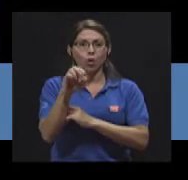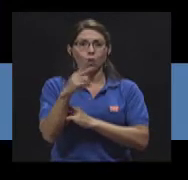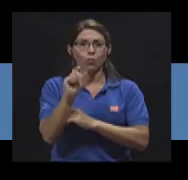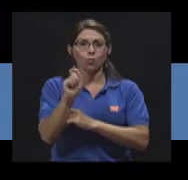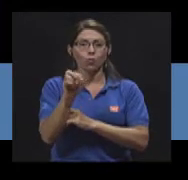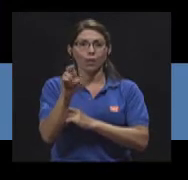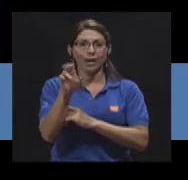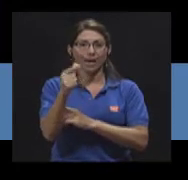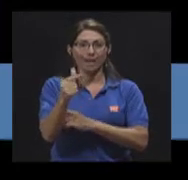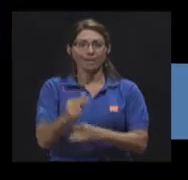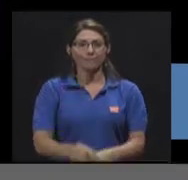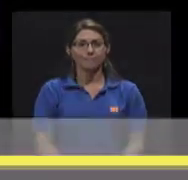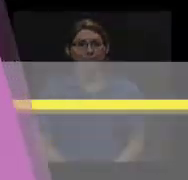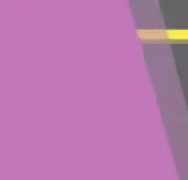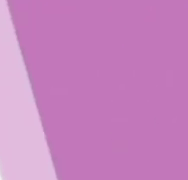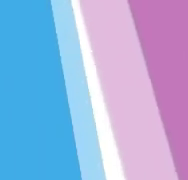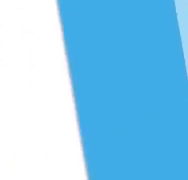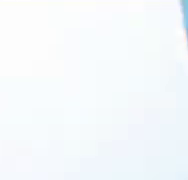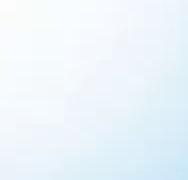info@educalcoholcr.org.